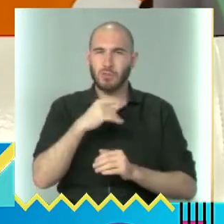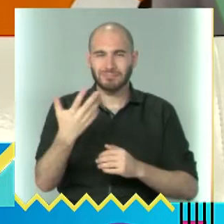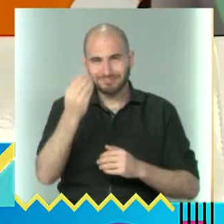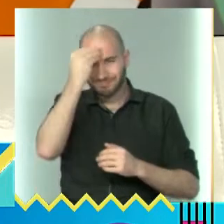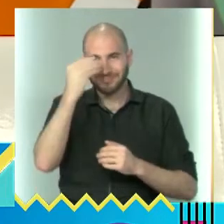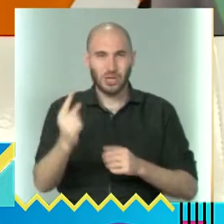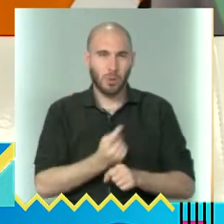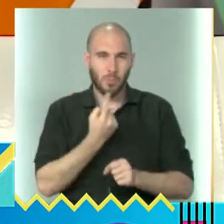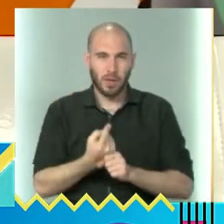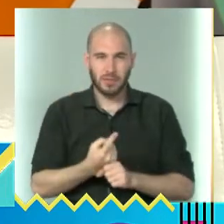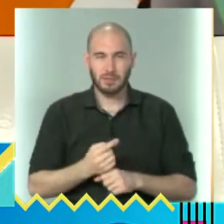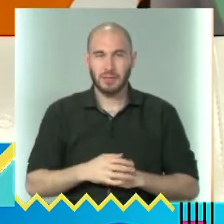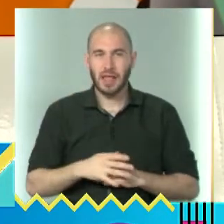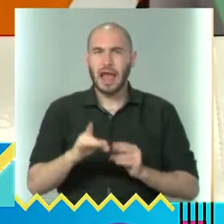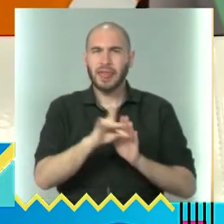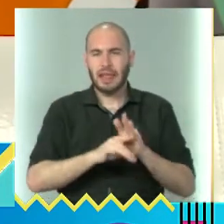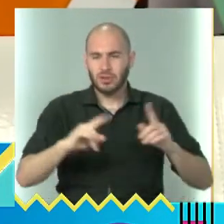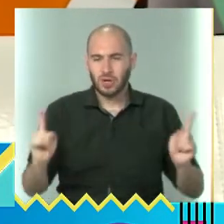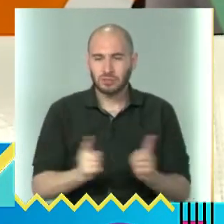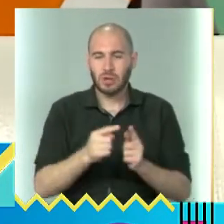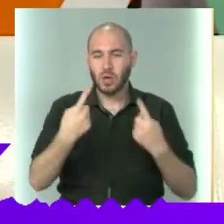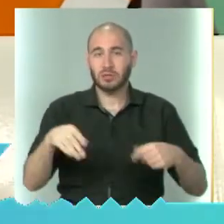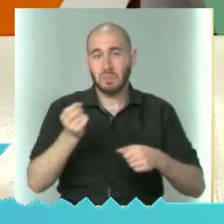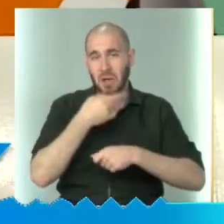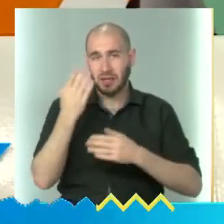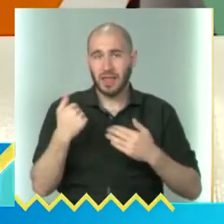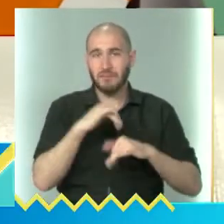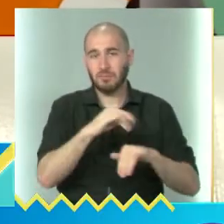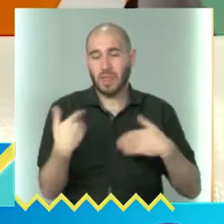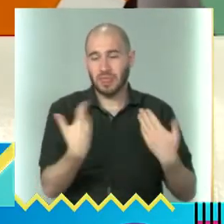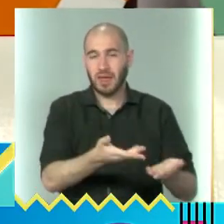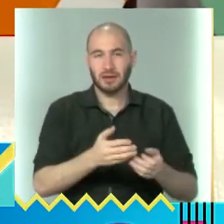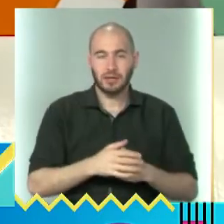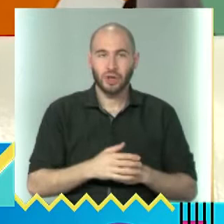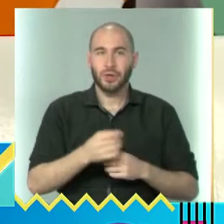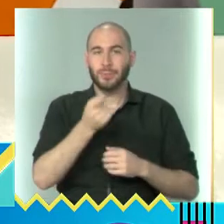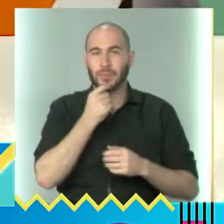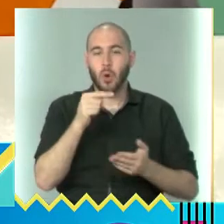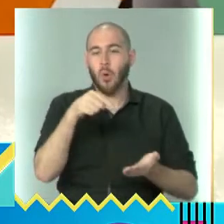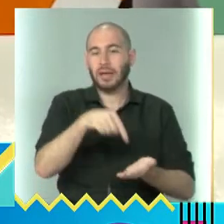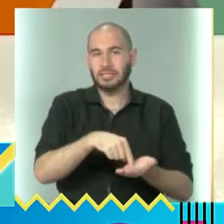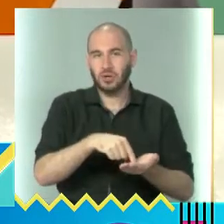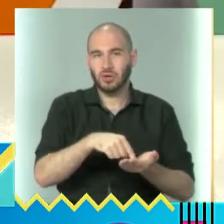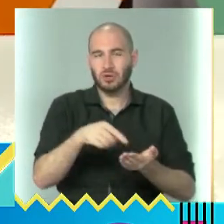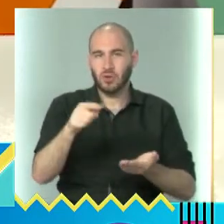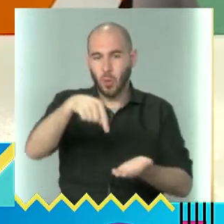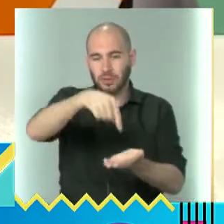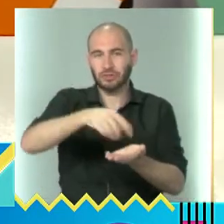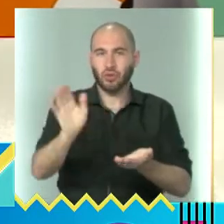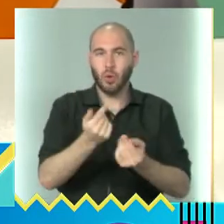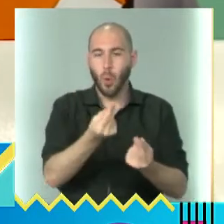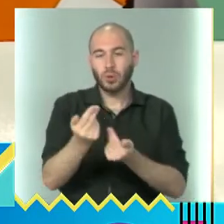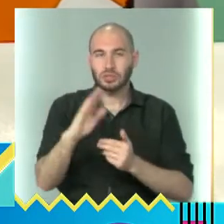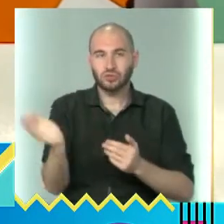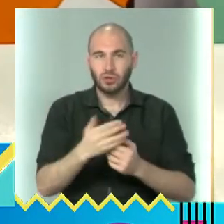alcance. Y en realidad el dato se resume a cualquier cosa que nosotros le demos información. Desde nuestra ubicación, la geolocalización, que todos la utilizamos